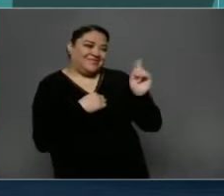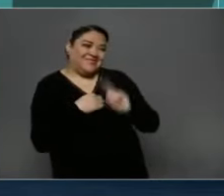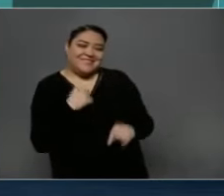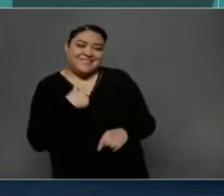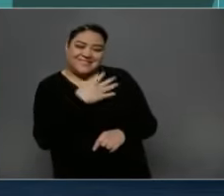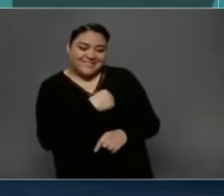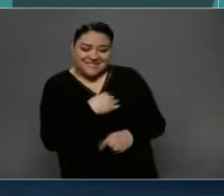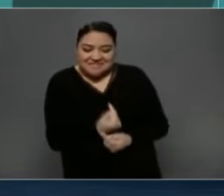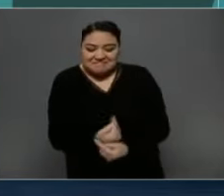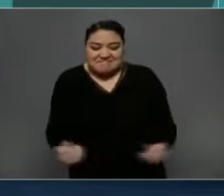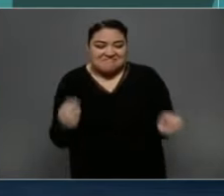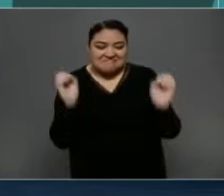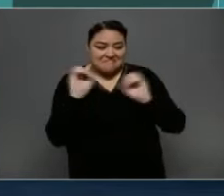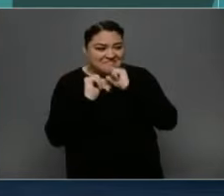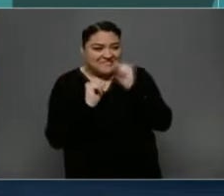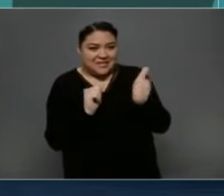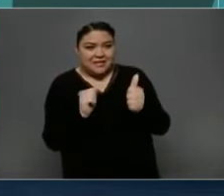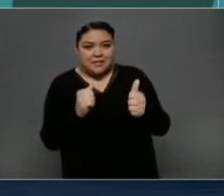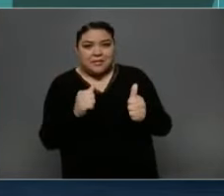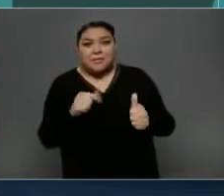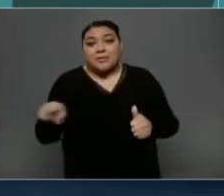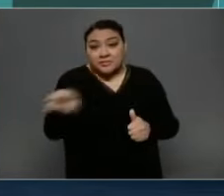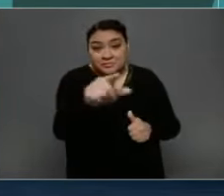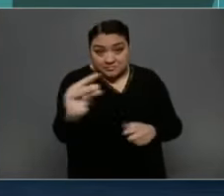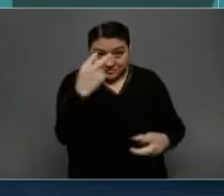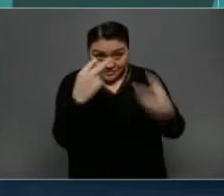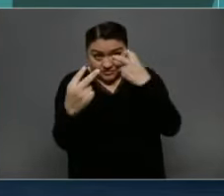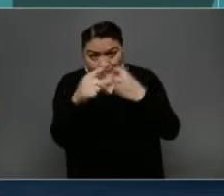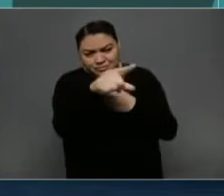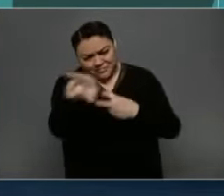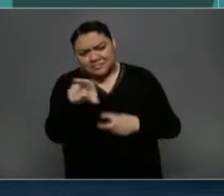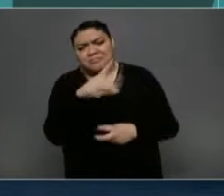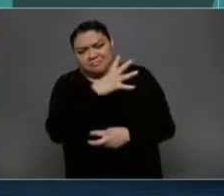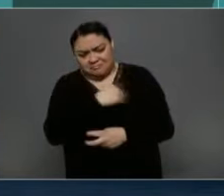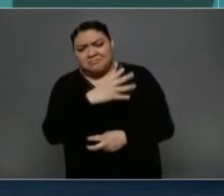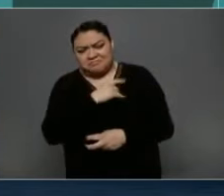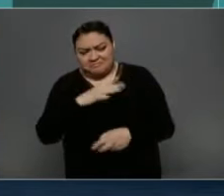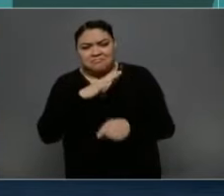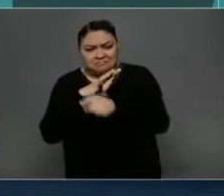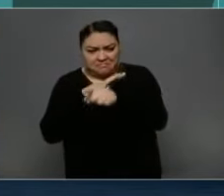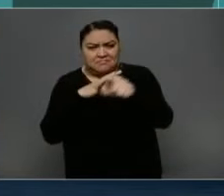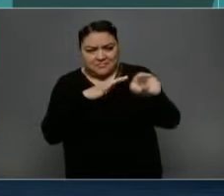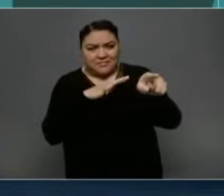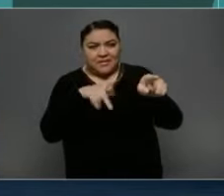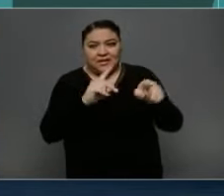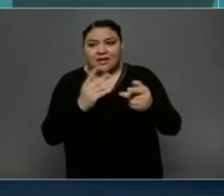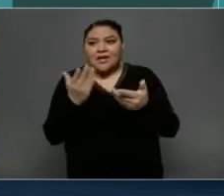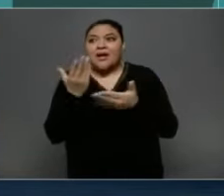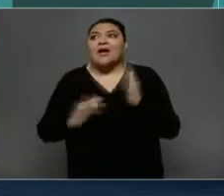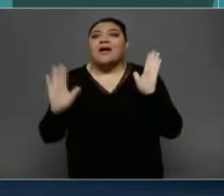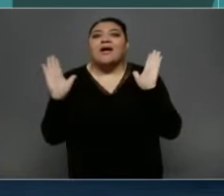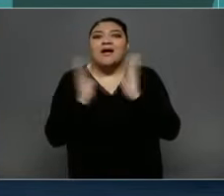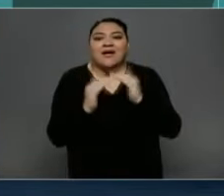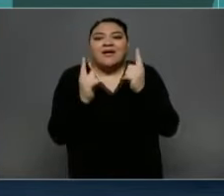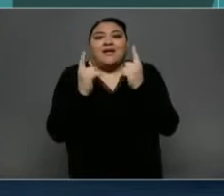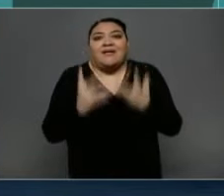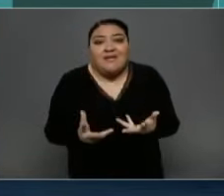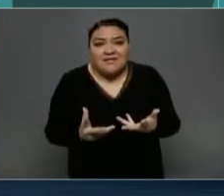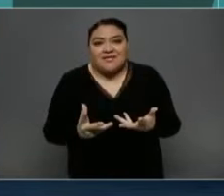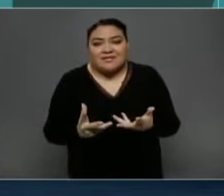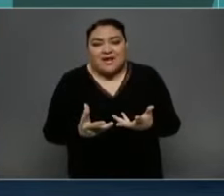para los trillos no tengo hijos pero creo que muchos de los que nos están viendo sí y en este momento no saben qué hacer con sus hijos